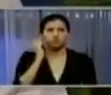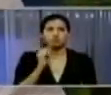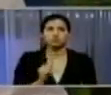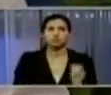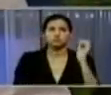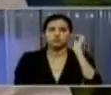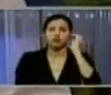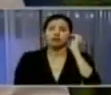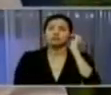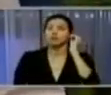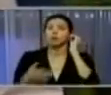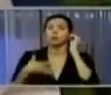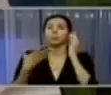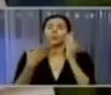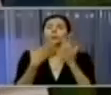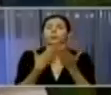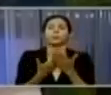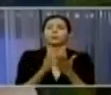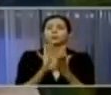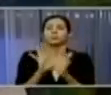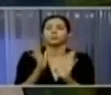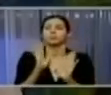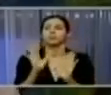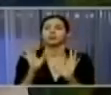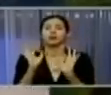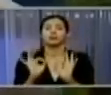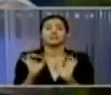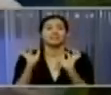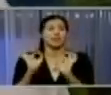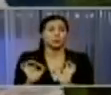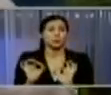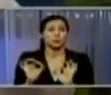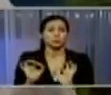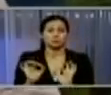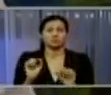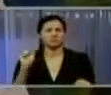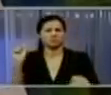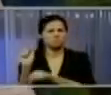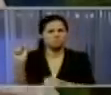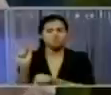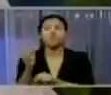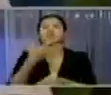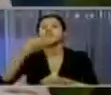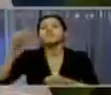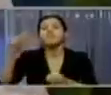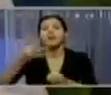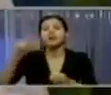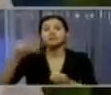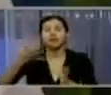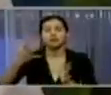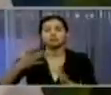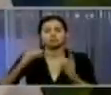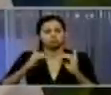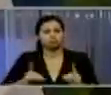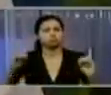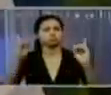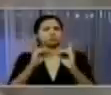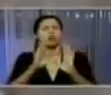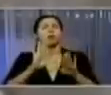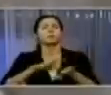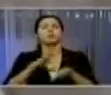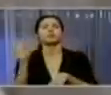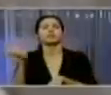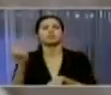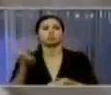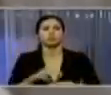flores. Tiene que esperar una verdad contundente, con dignidad, porque a Venezuela